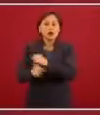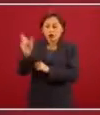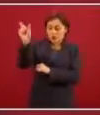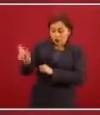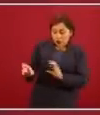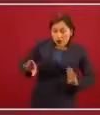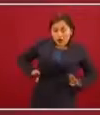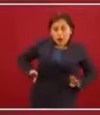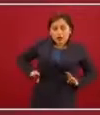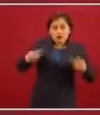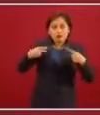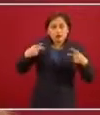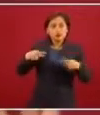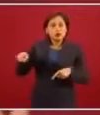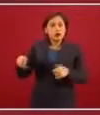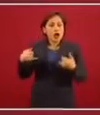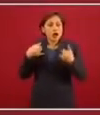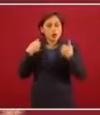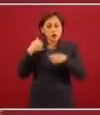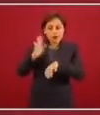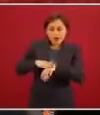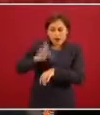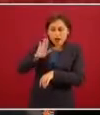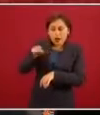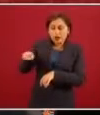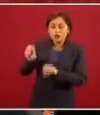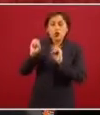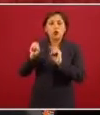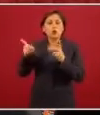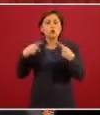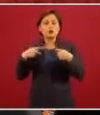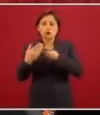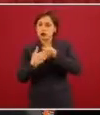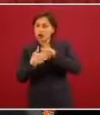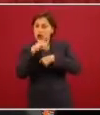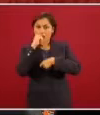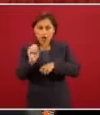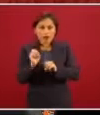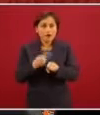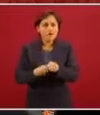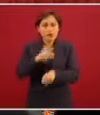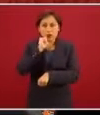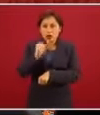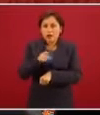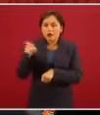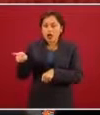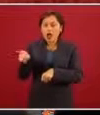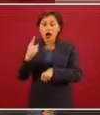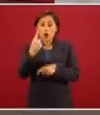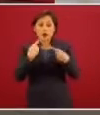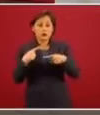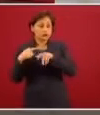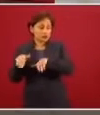no tenga enfermedades crónicas, ocupe temporalmente el lugar que ocupaba esa persona que